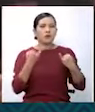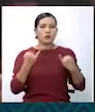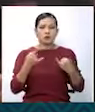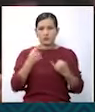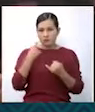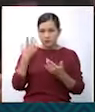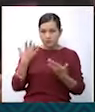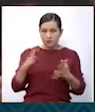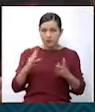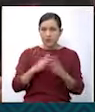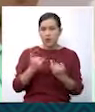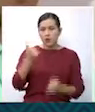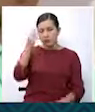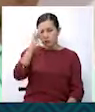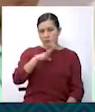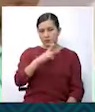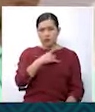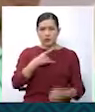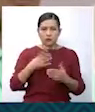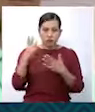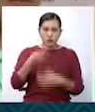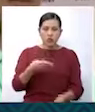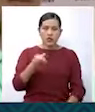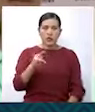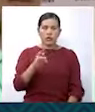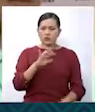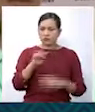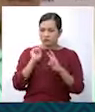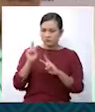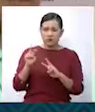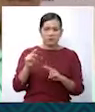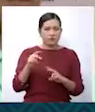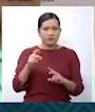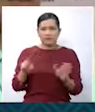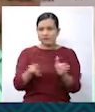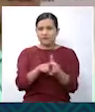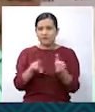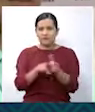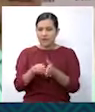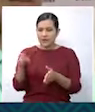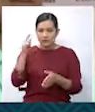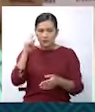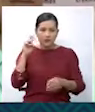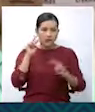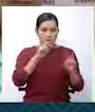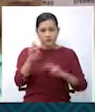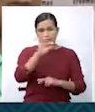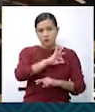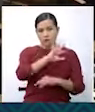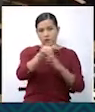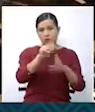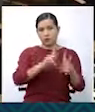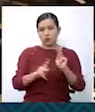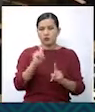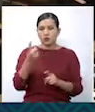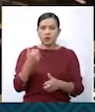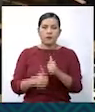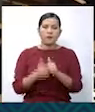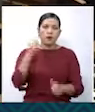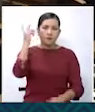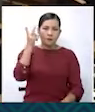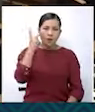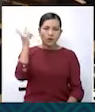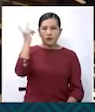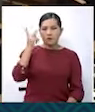Hernán Hinojosa cuestionó que estos grupos radicales no prioricen el beneficio de la población y solo hagan política, por lo